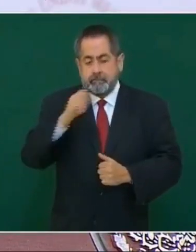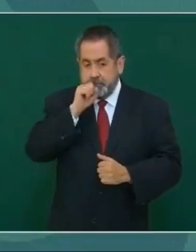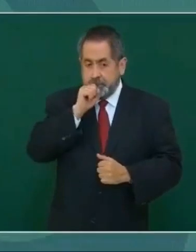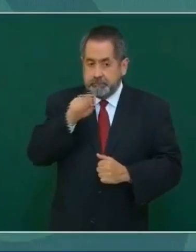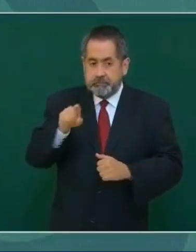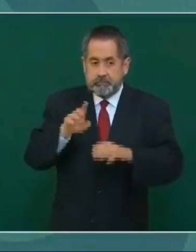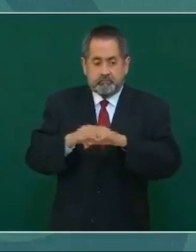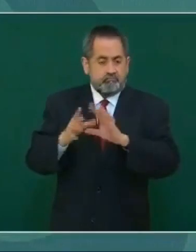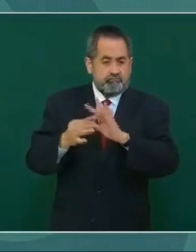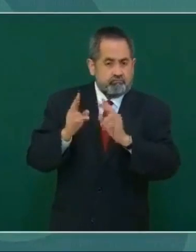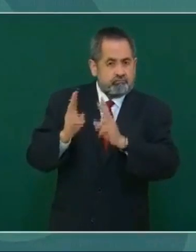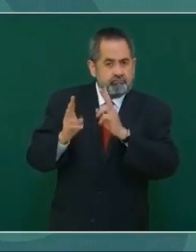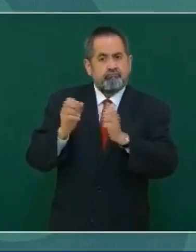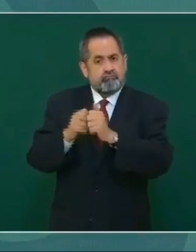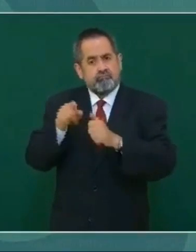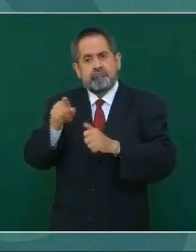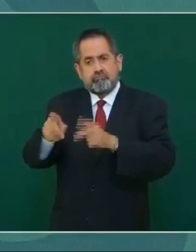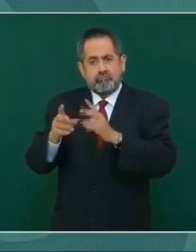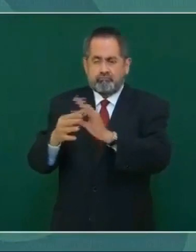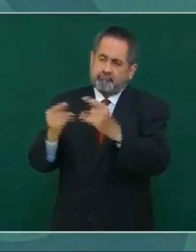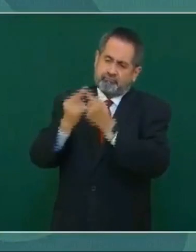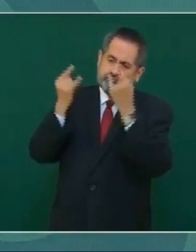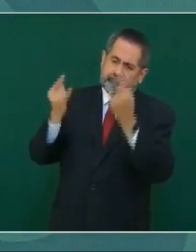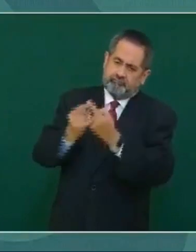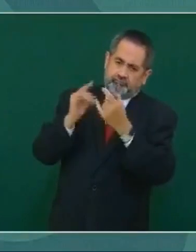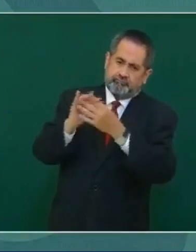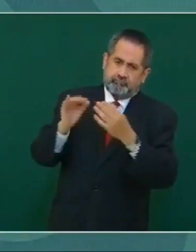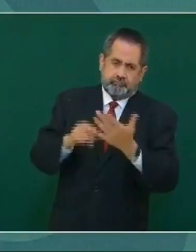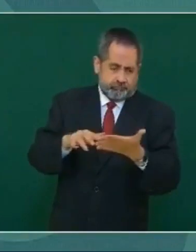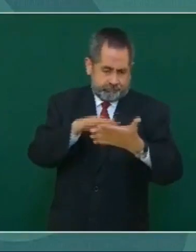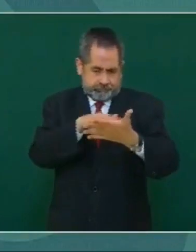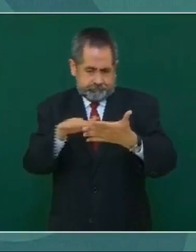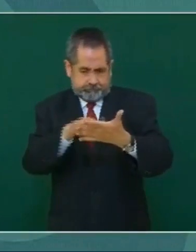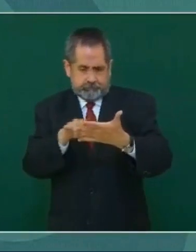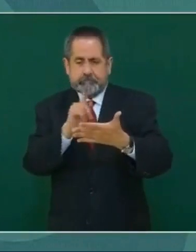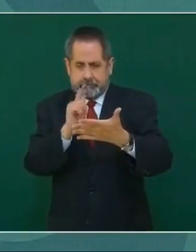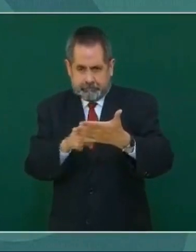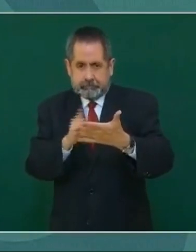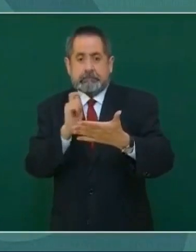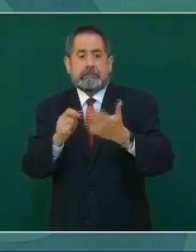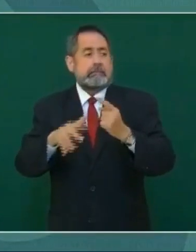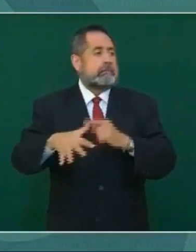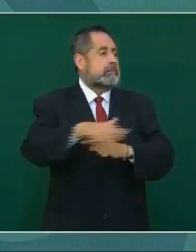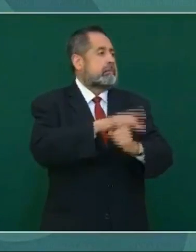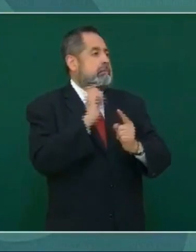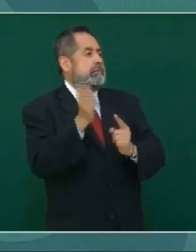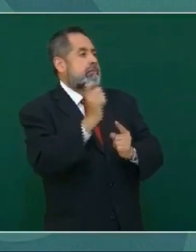y hablar de los antecedentes, porque texto es contexto,